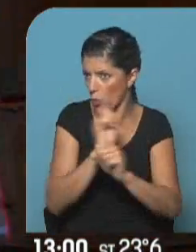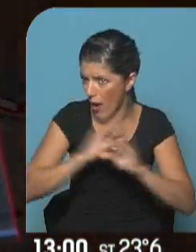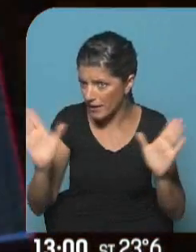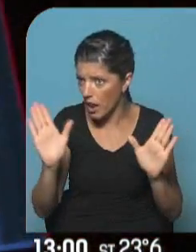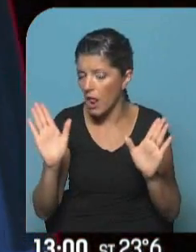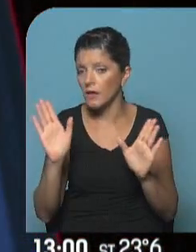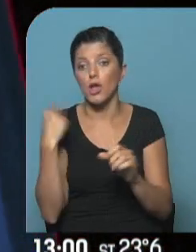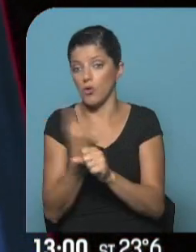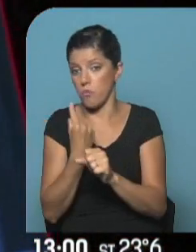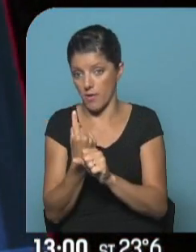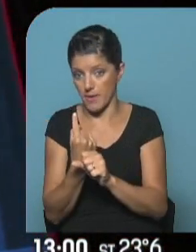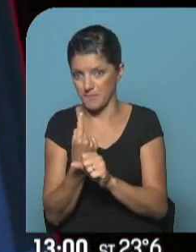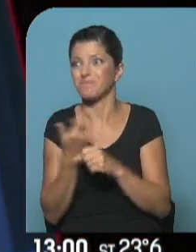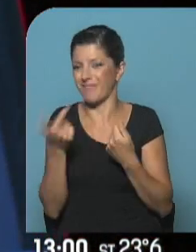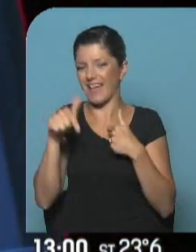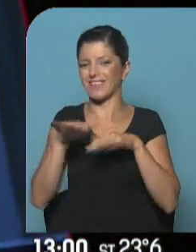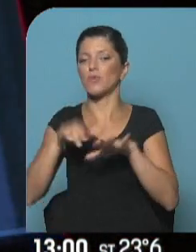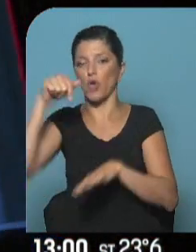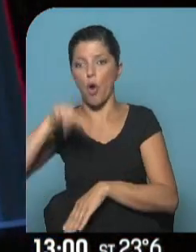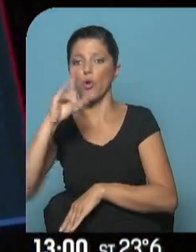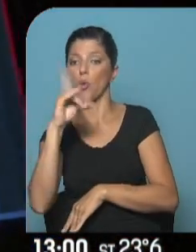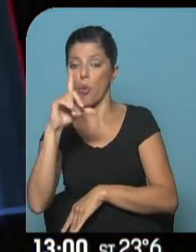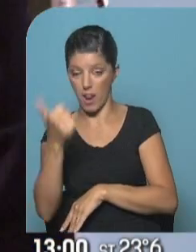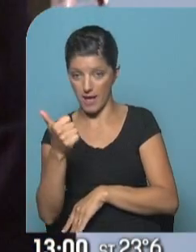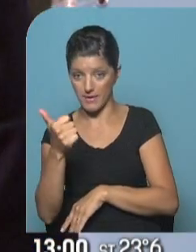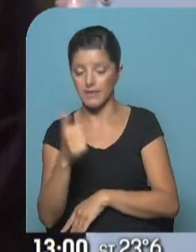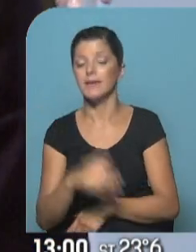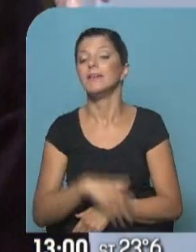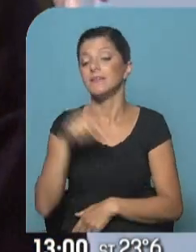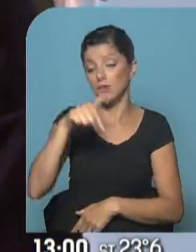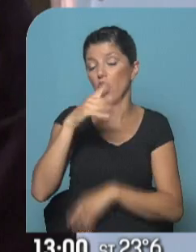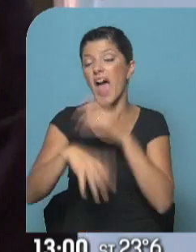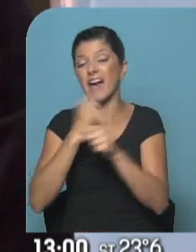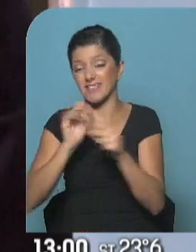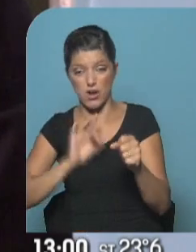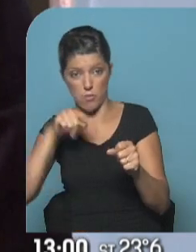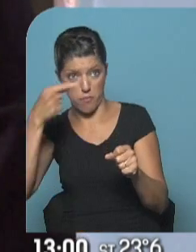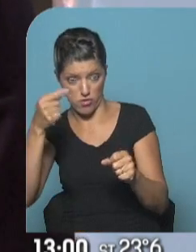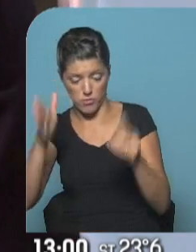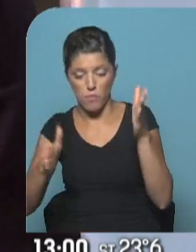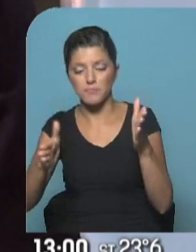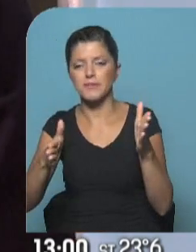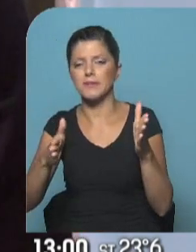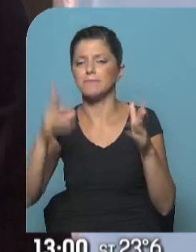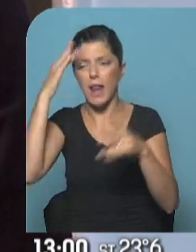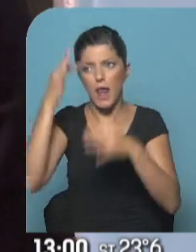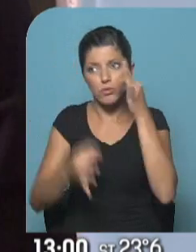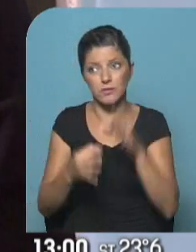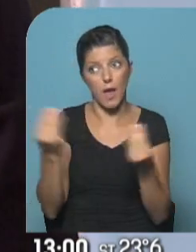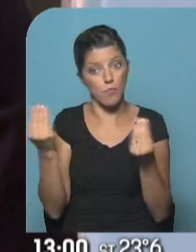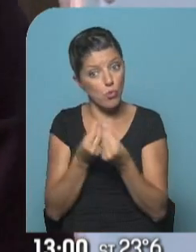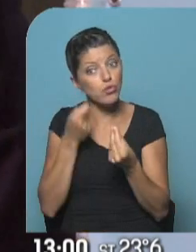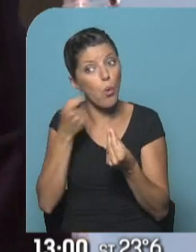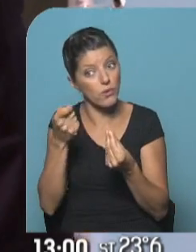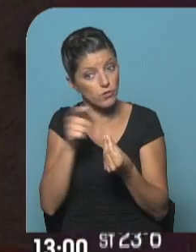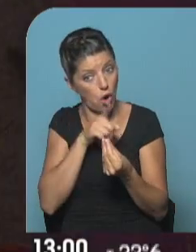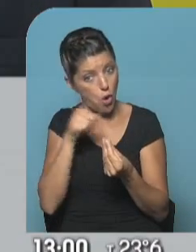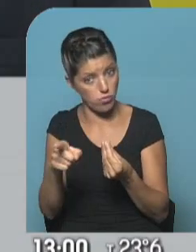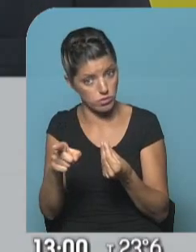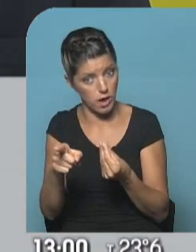con Lula. O sea, si hasta el año que viene la justicia entiende que Lula, que tiene varios juicios, no solo uno, tiene varios que